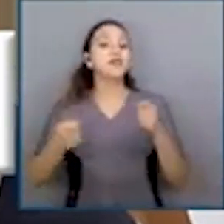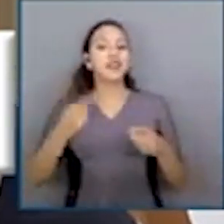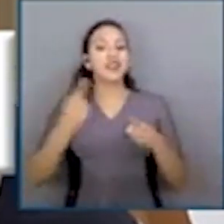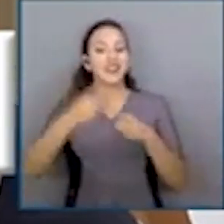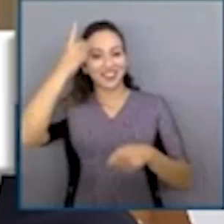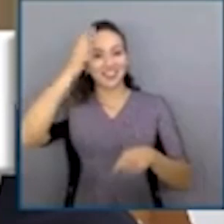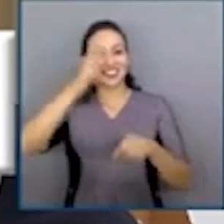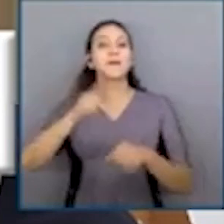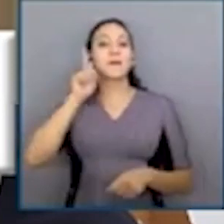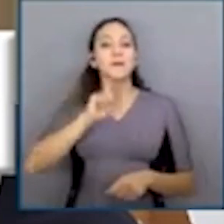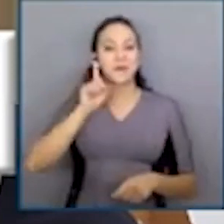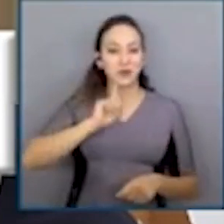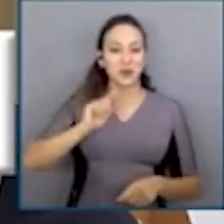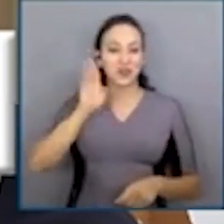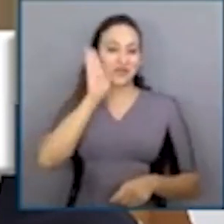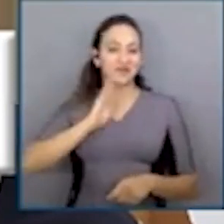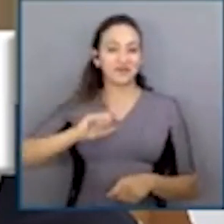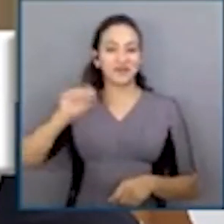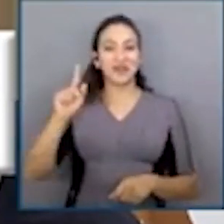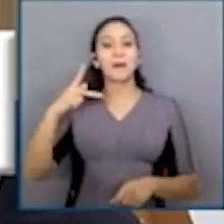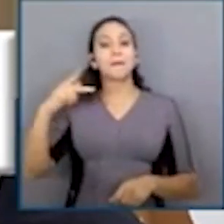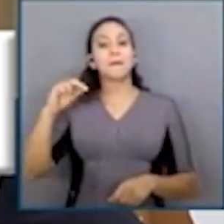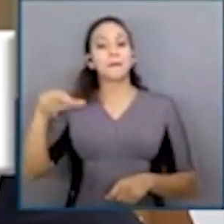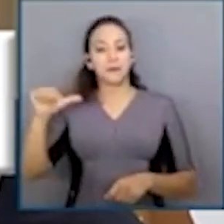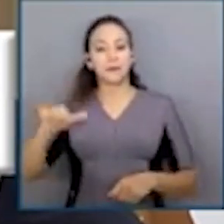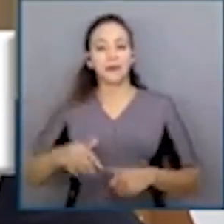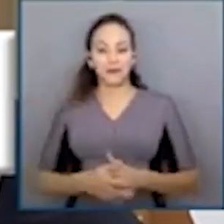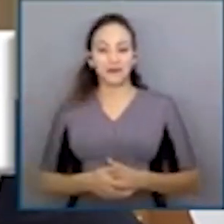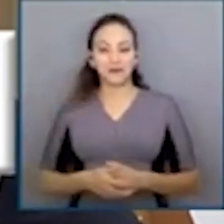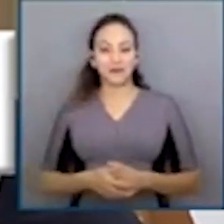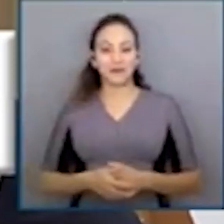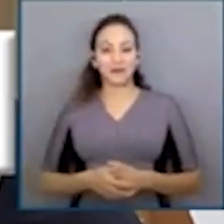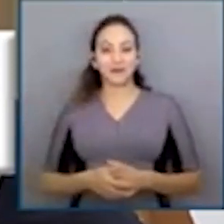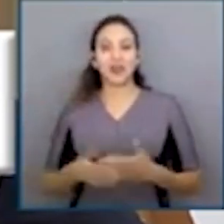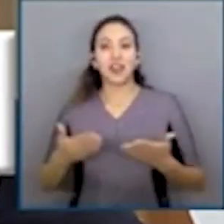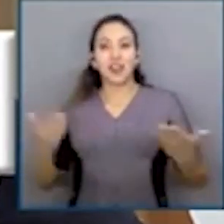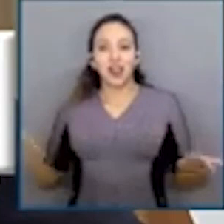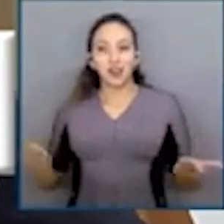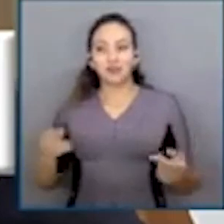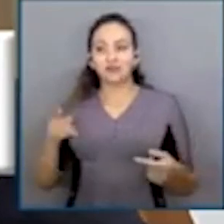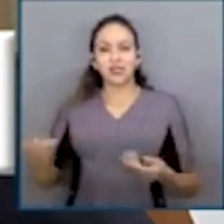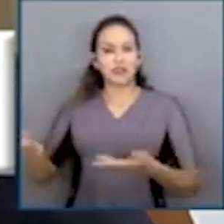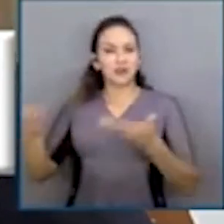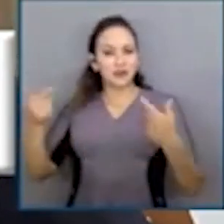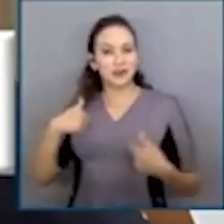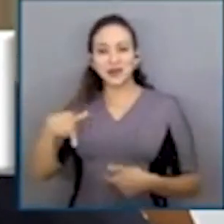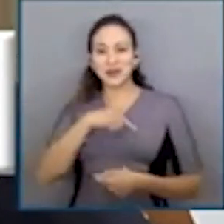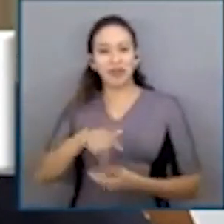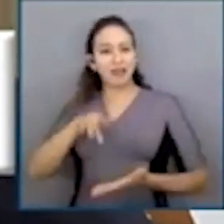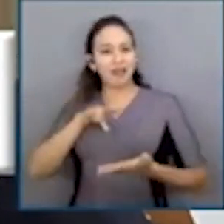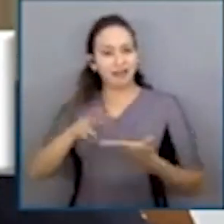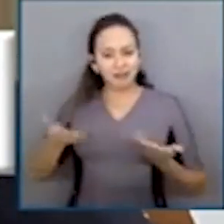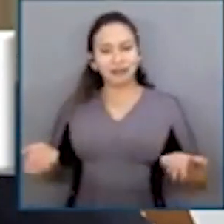ministra norma Lucía piña Hernández nos ha dado todo el impulso para que este canal se renueven